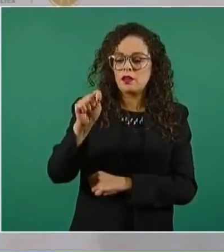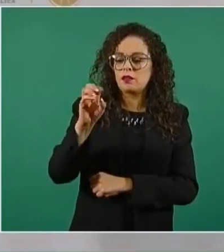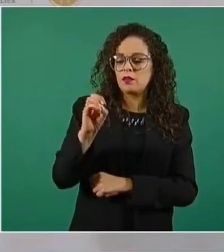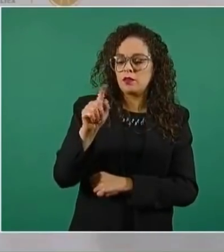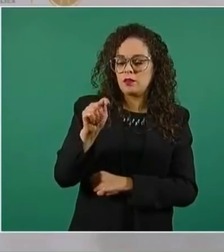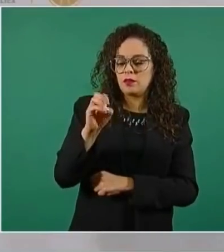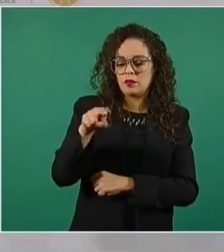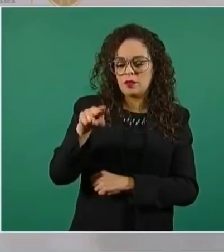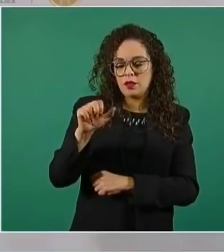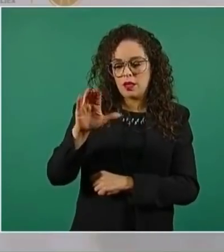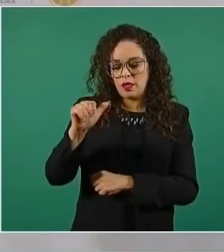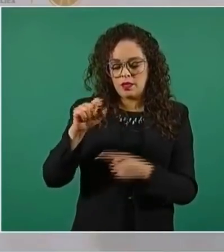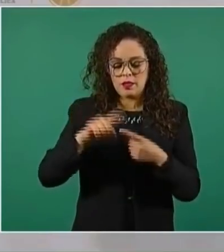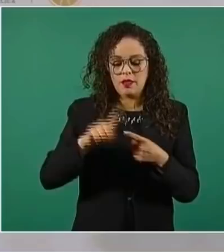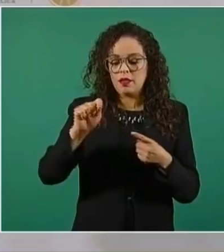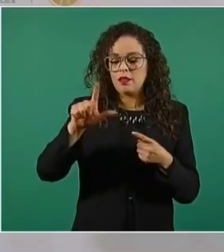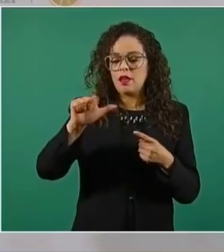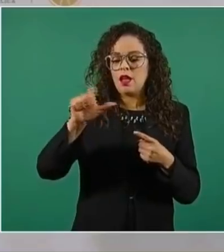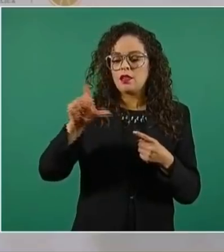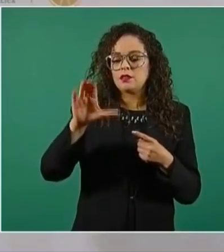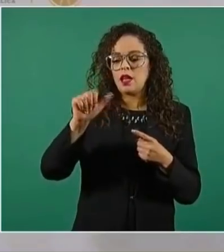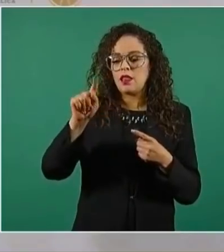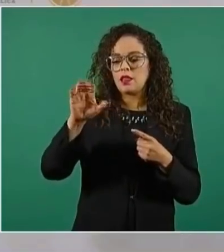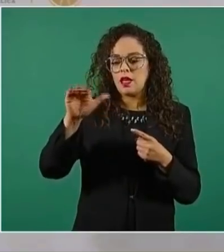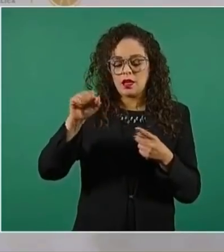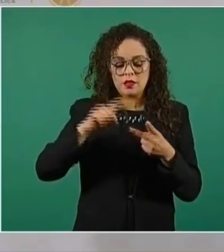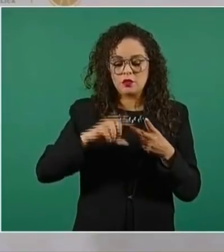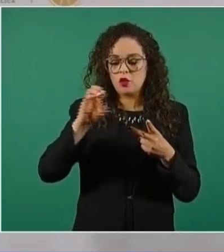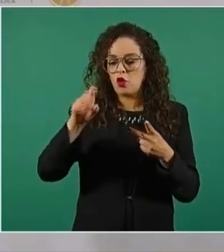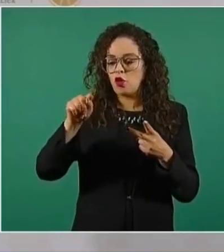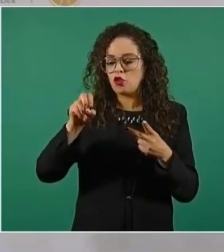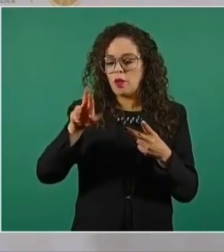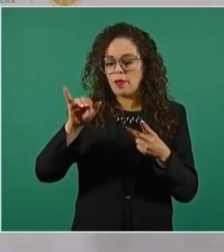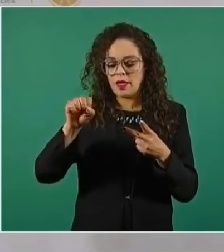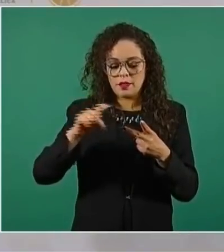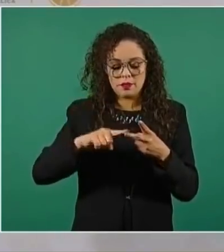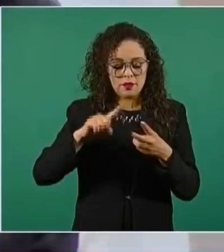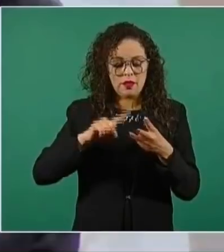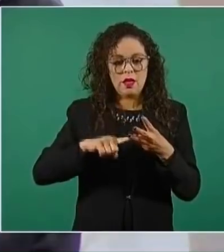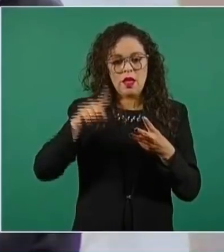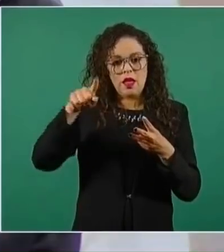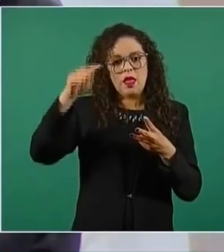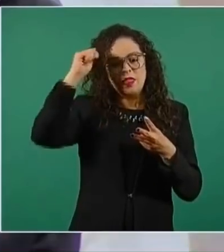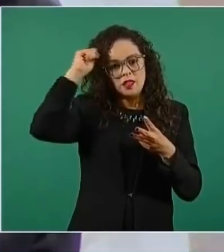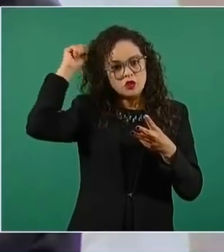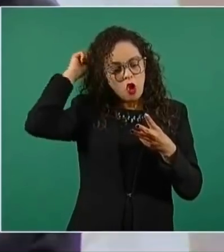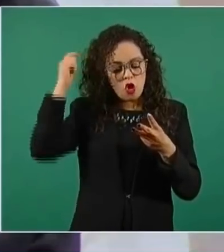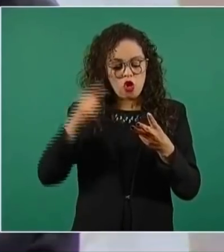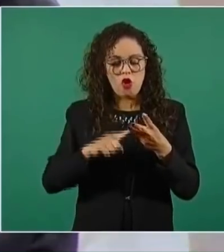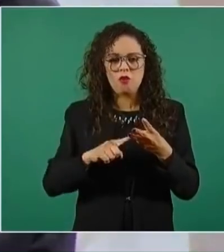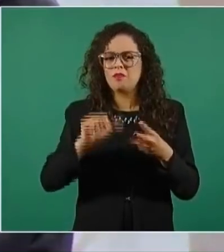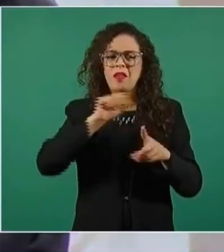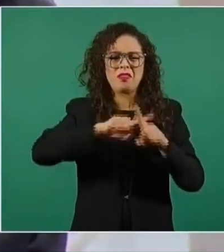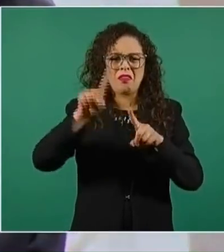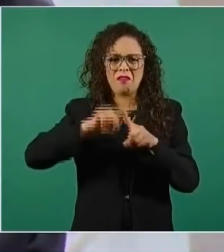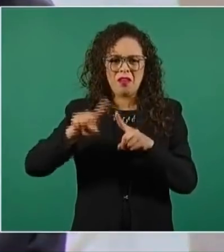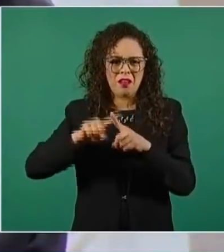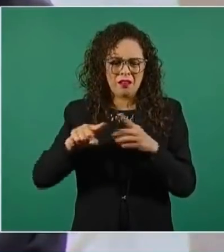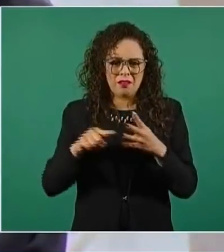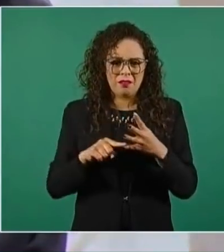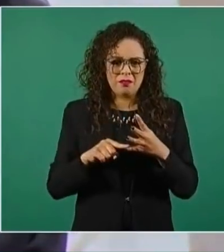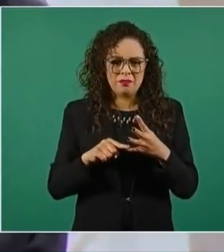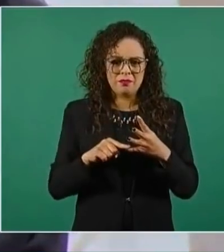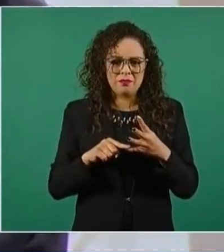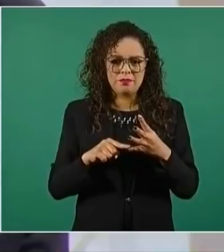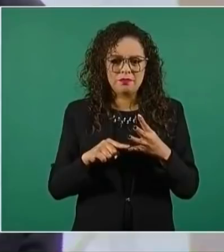los tlaxcaltecas, los otomíes, los de Texcoco y otros,